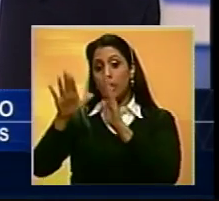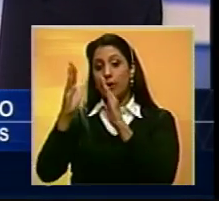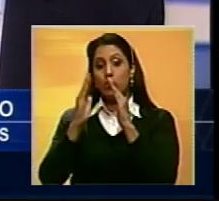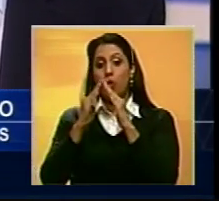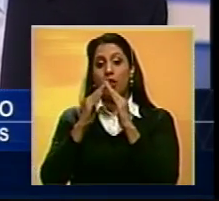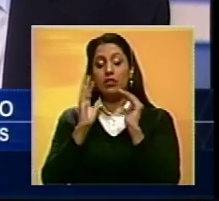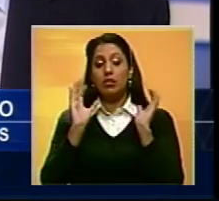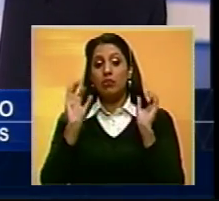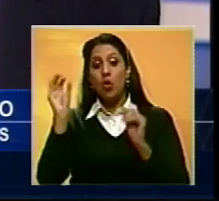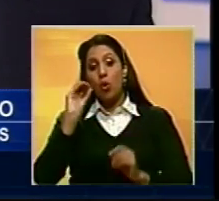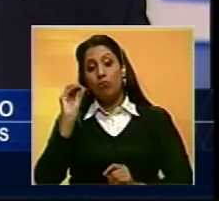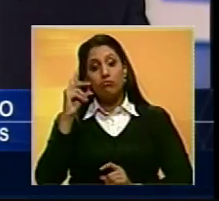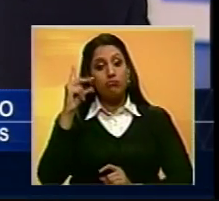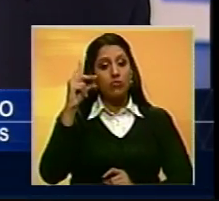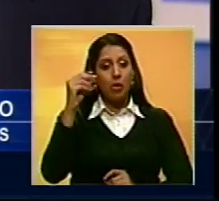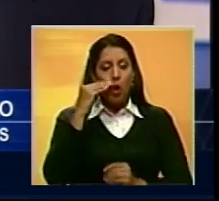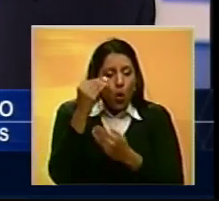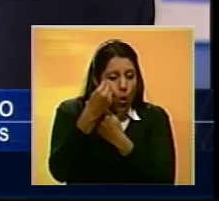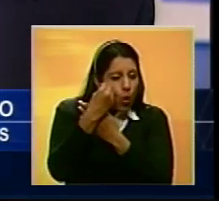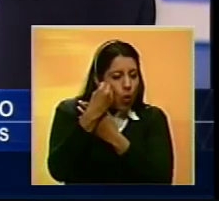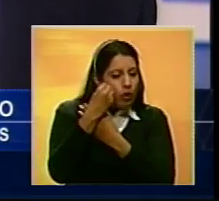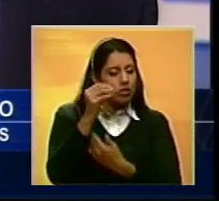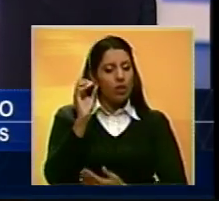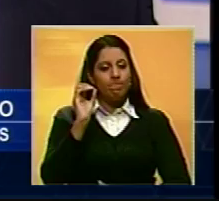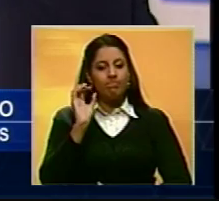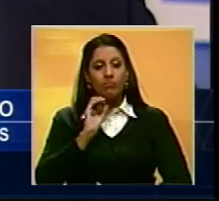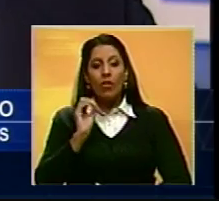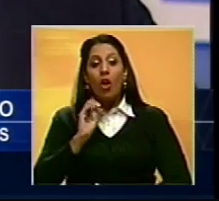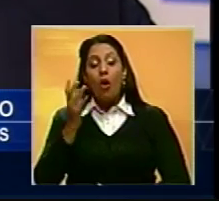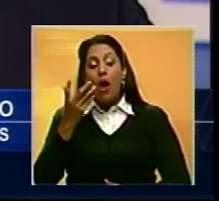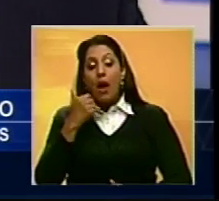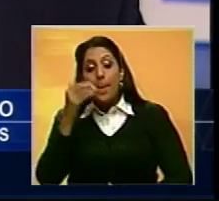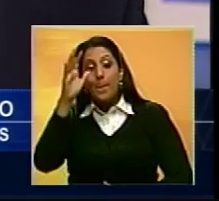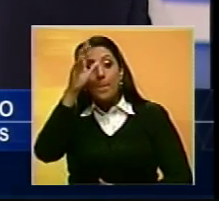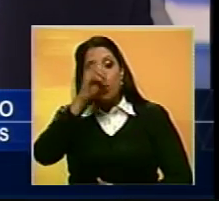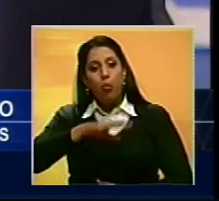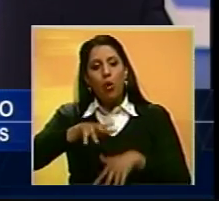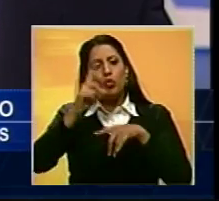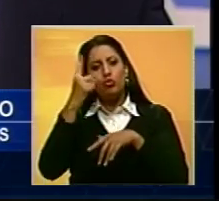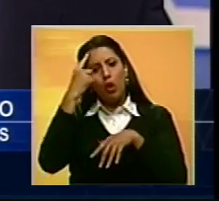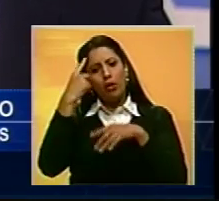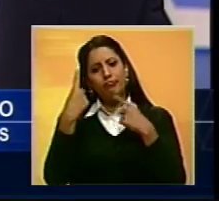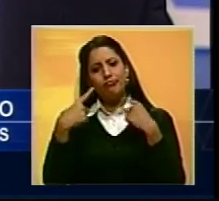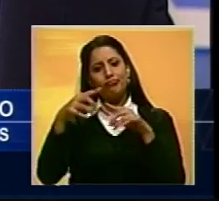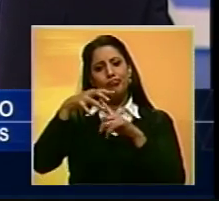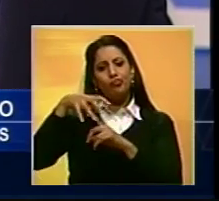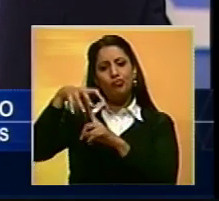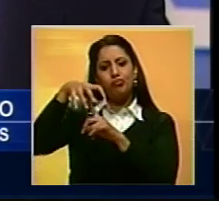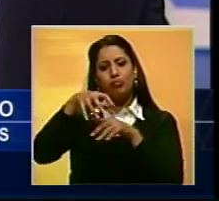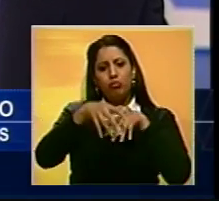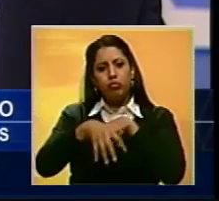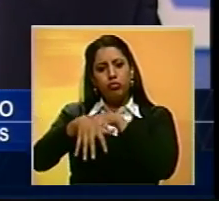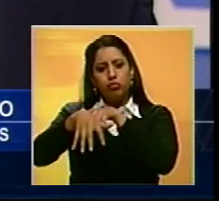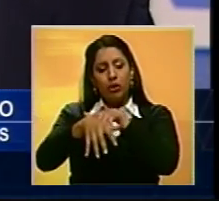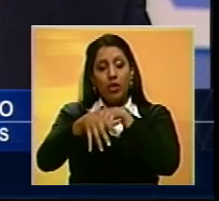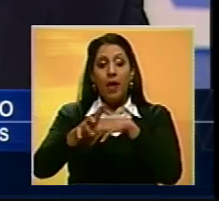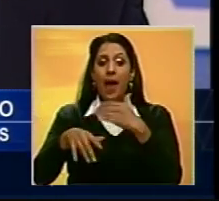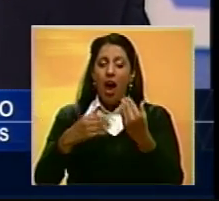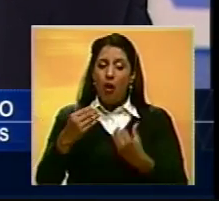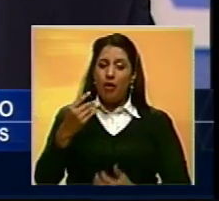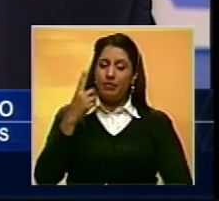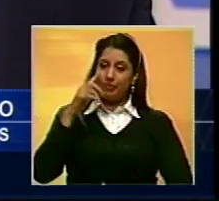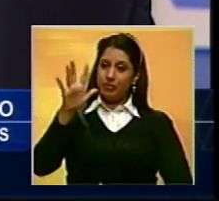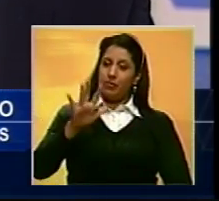casa, o se van o se esconden y dejan que el pueblo marche solo. Pero hay una razón muy lógica. Lo que pasa es